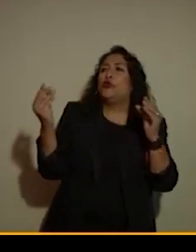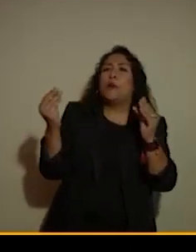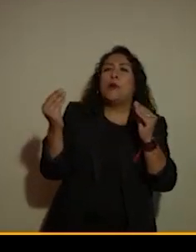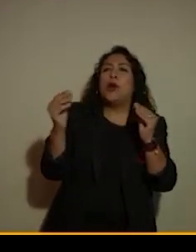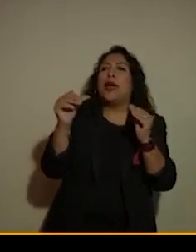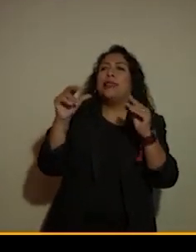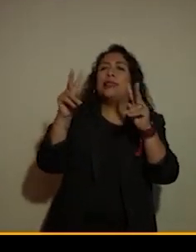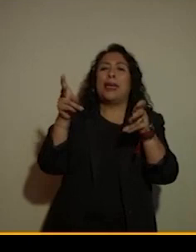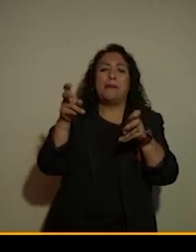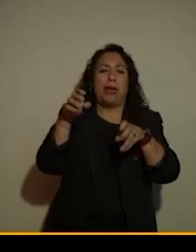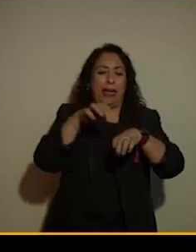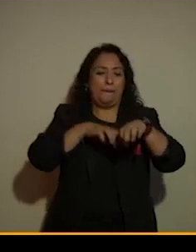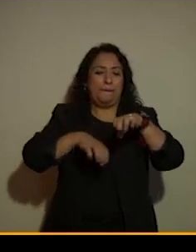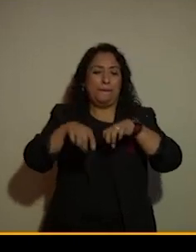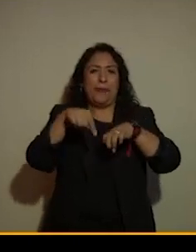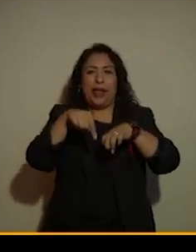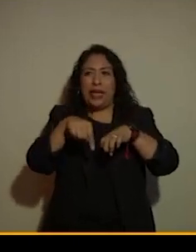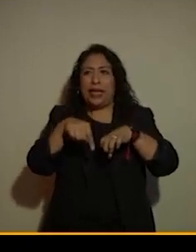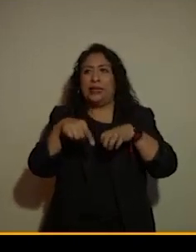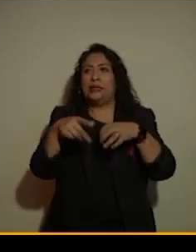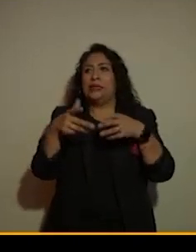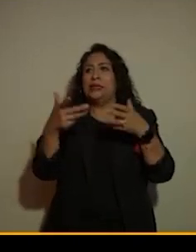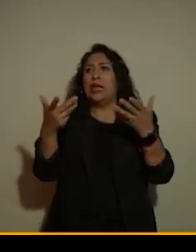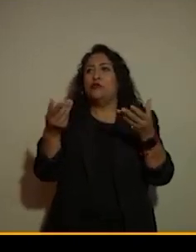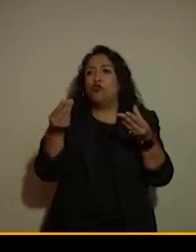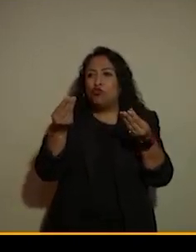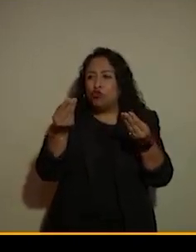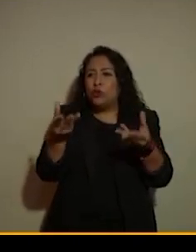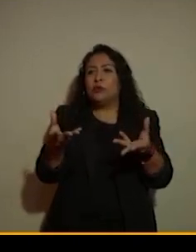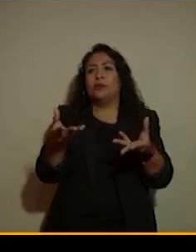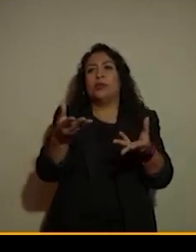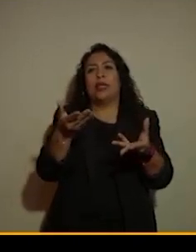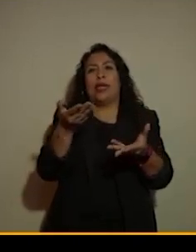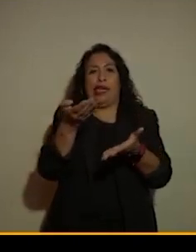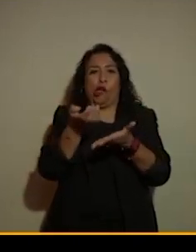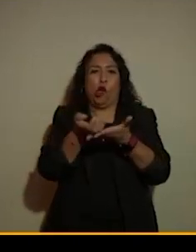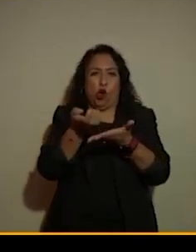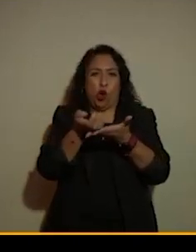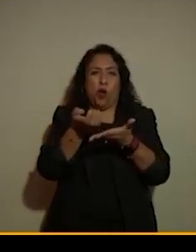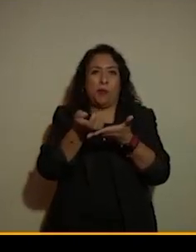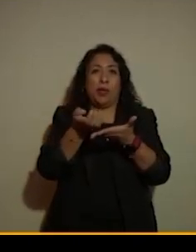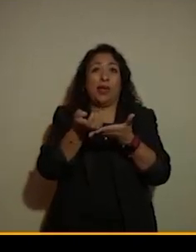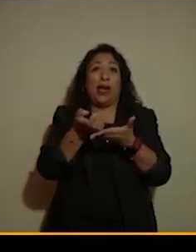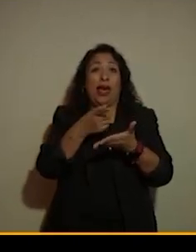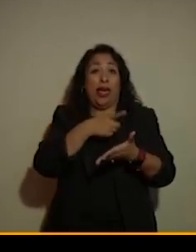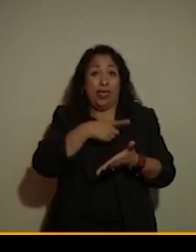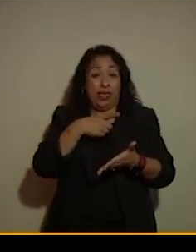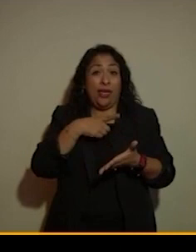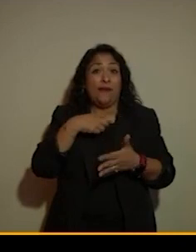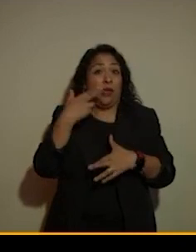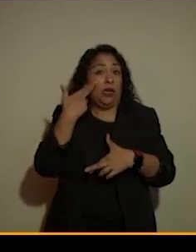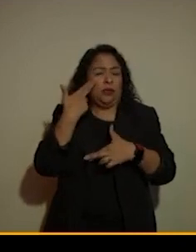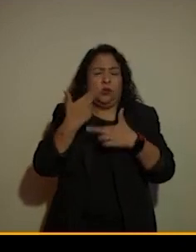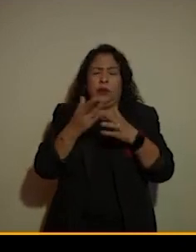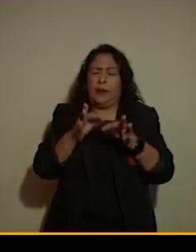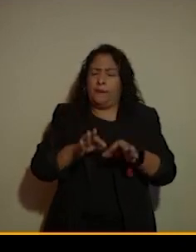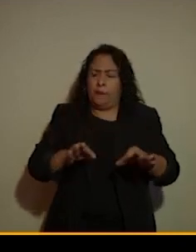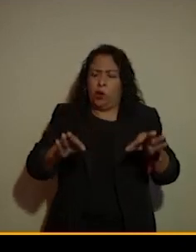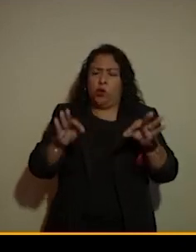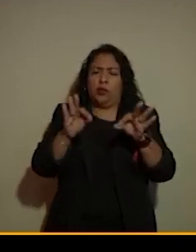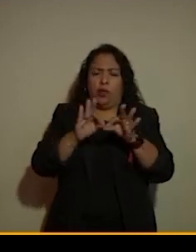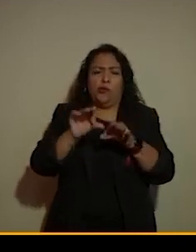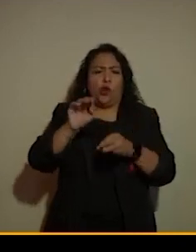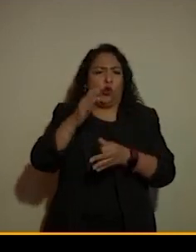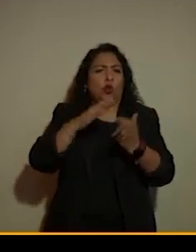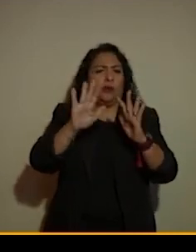las empresas y su contribución económica tienen un rol fundamental para el desarrollo